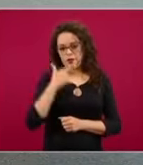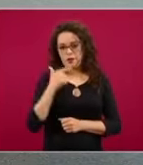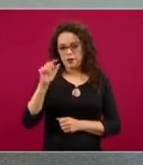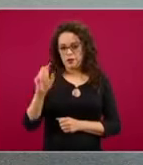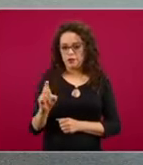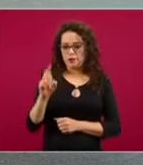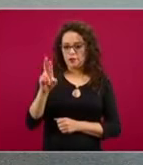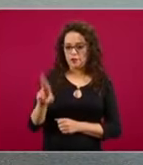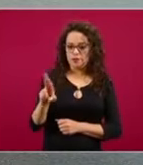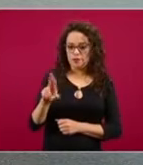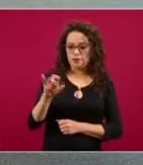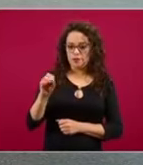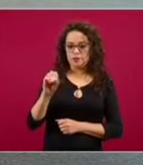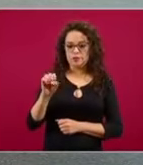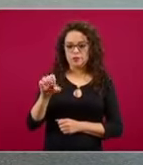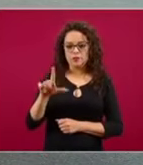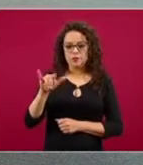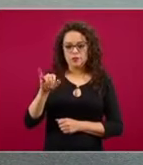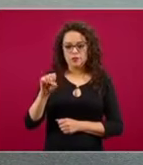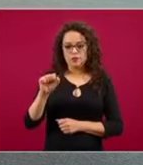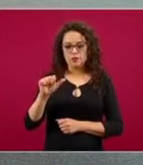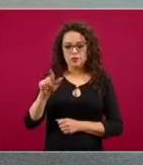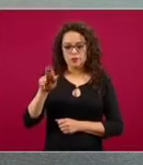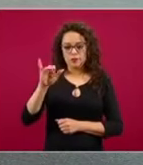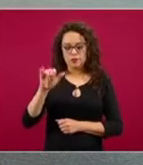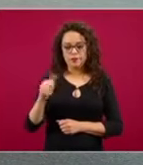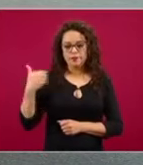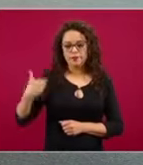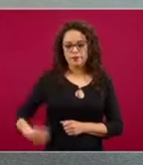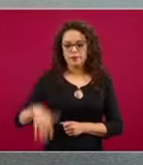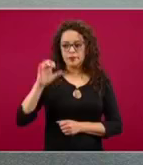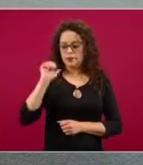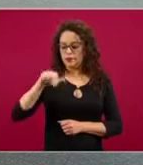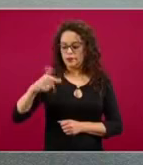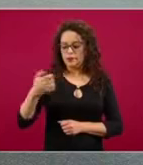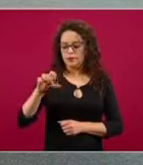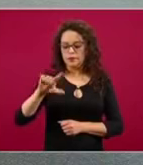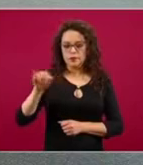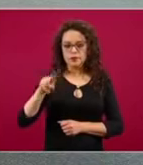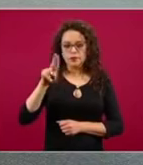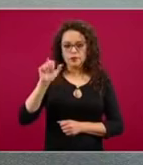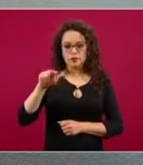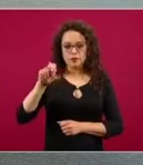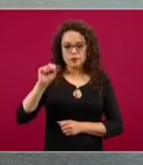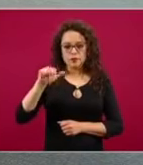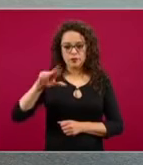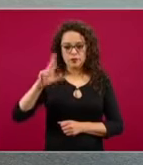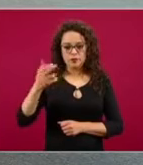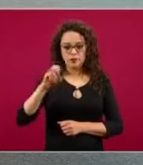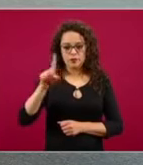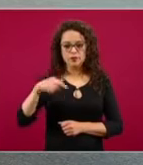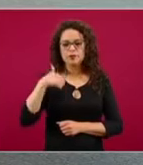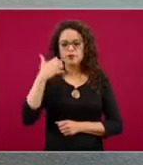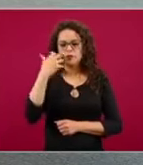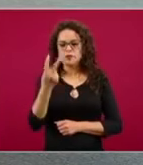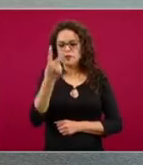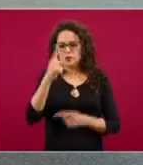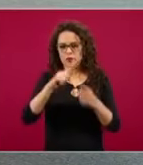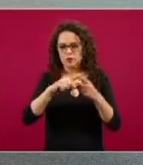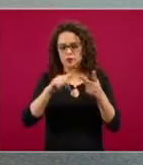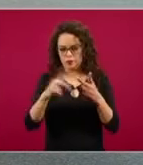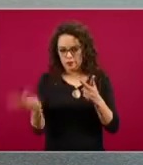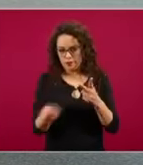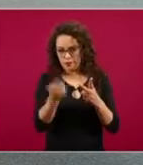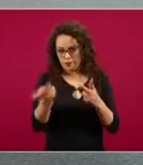José Luis Alomía Segarra, director del INDRE, Ángel Juan Sánchez del Arsenal. Si me permite un par de preguntas,